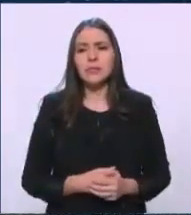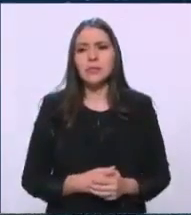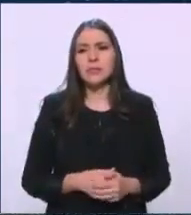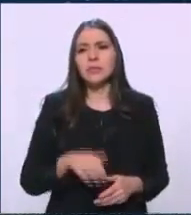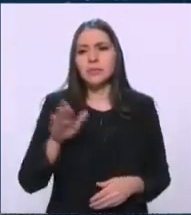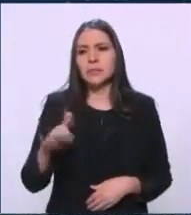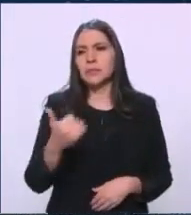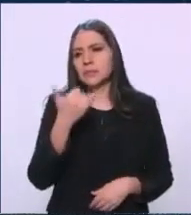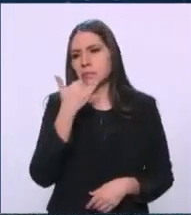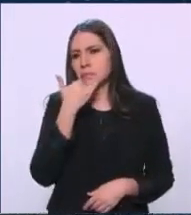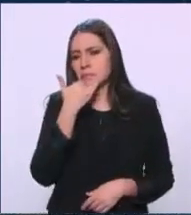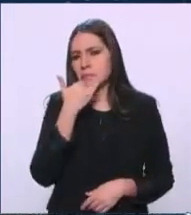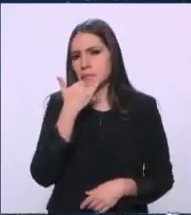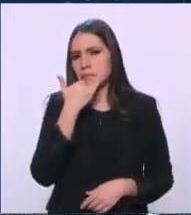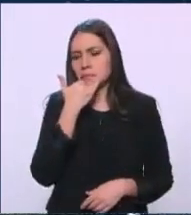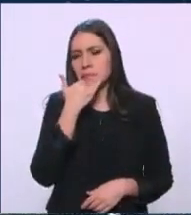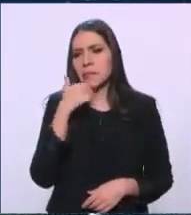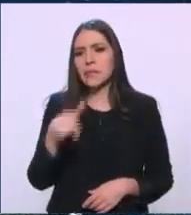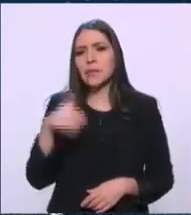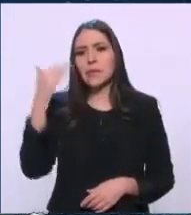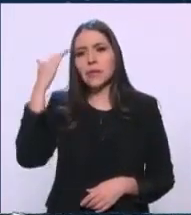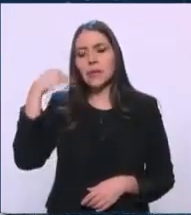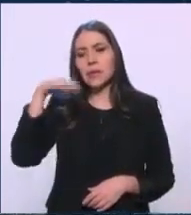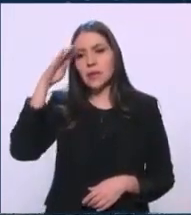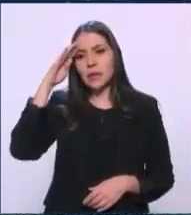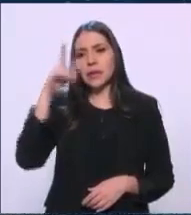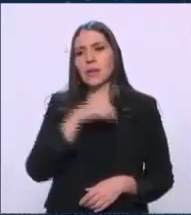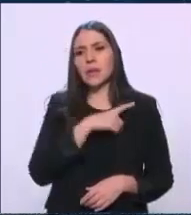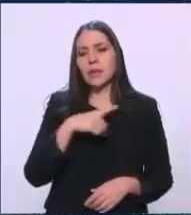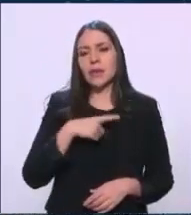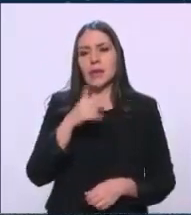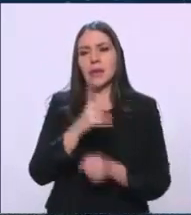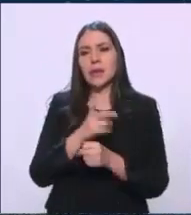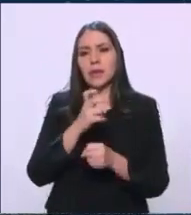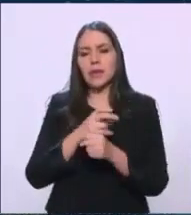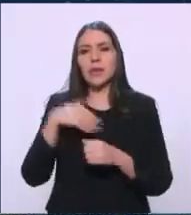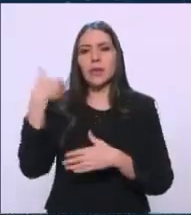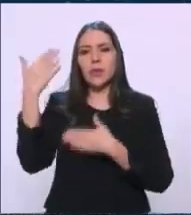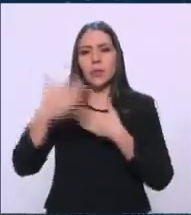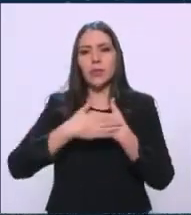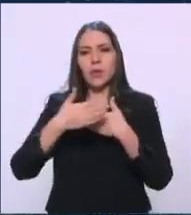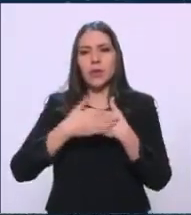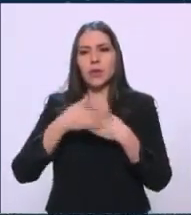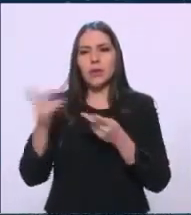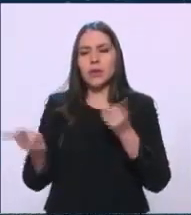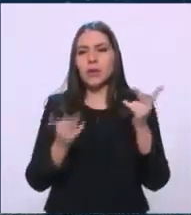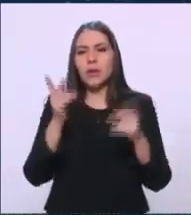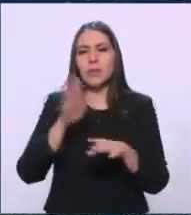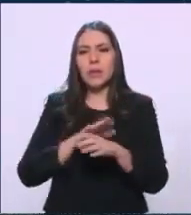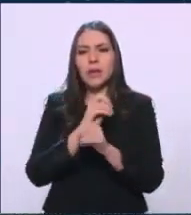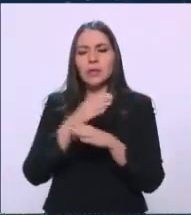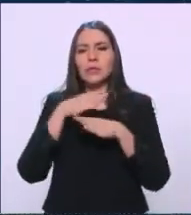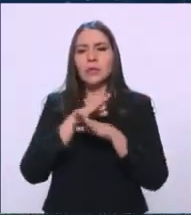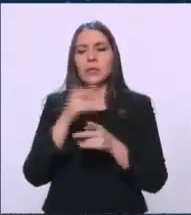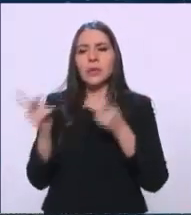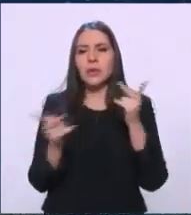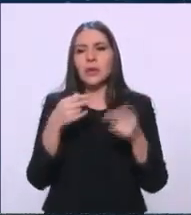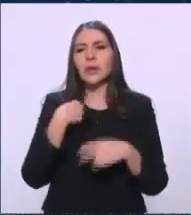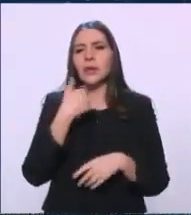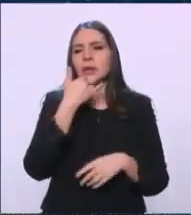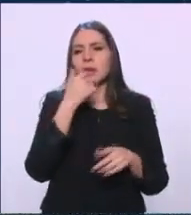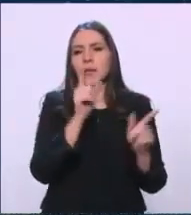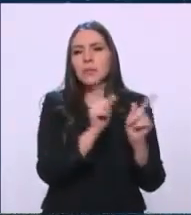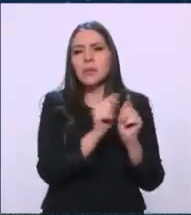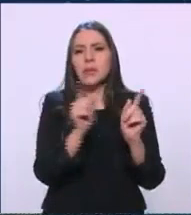que teníamos más tiempo. Creo que te vamos a tener que invitar para hablar de la metodología de las encuestas. Me gustaría un comentario brevísimo de